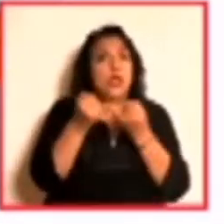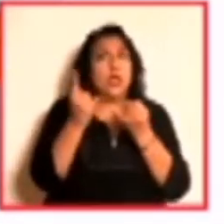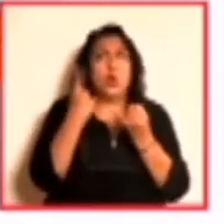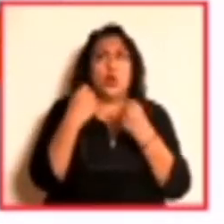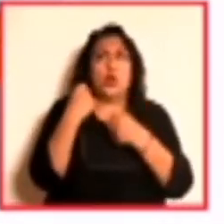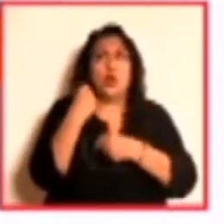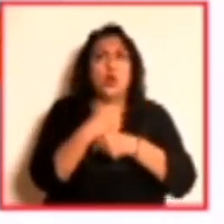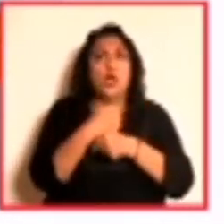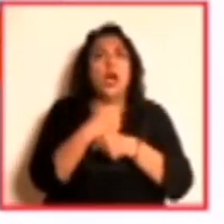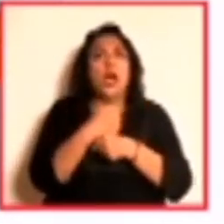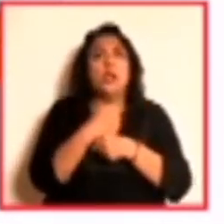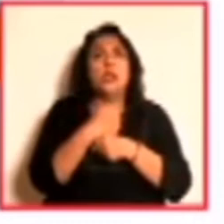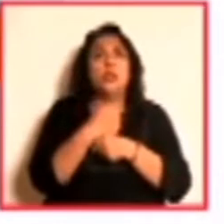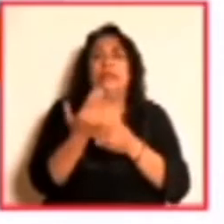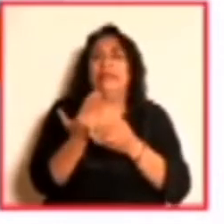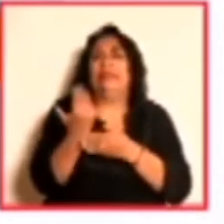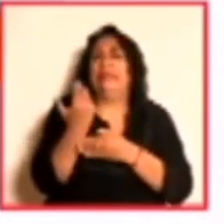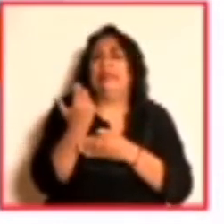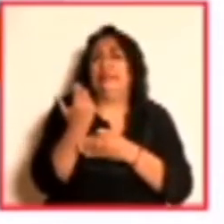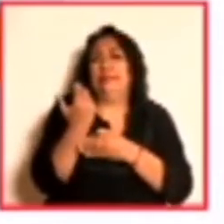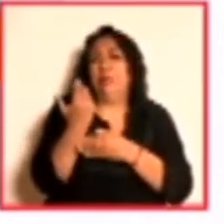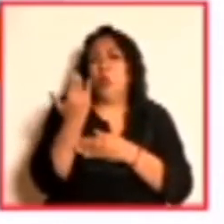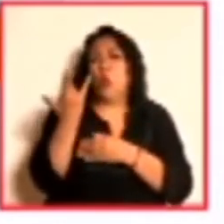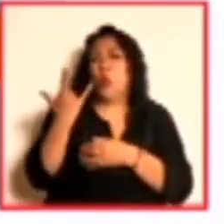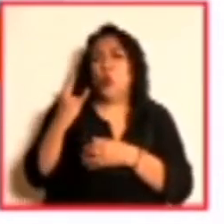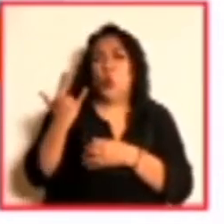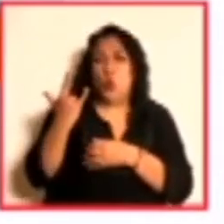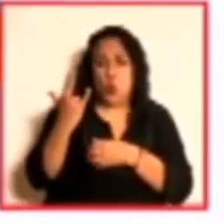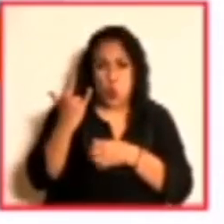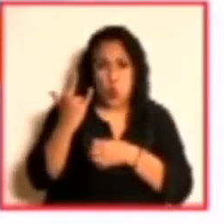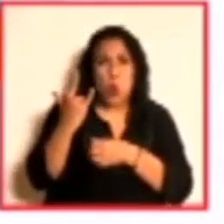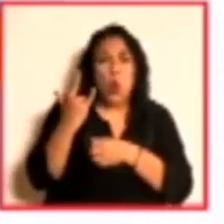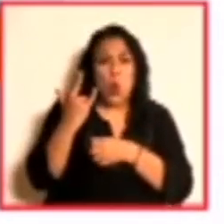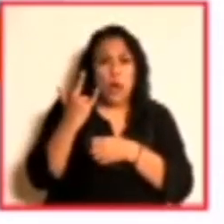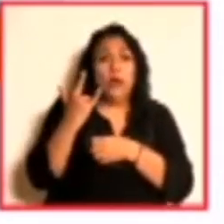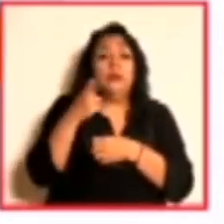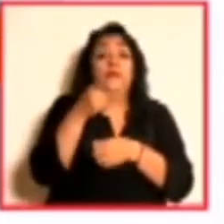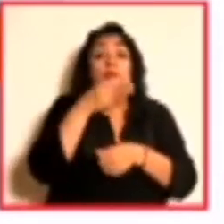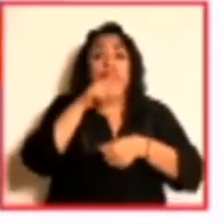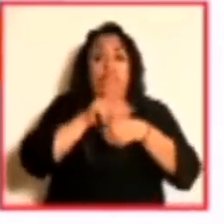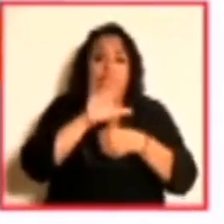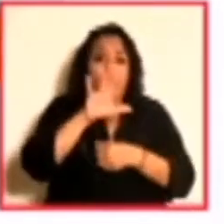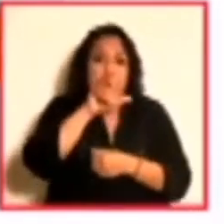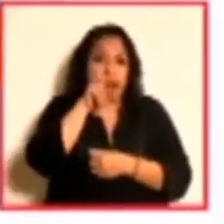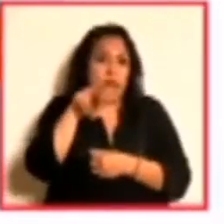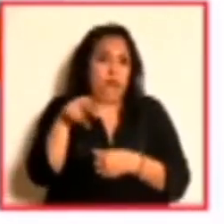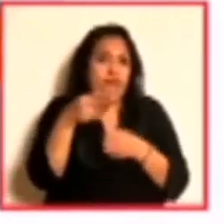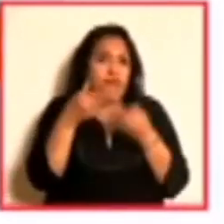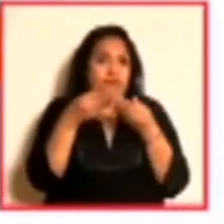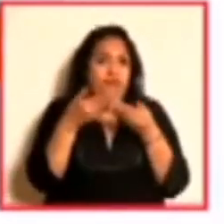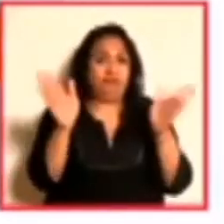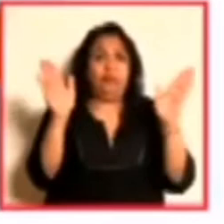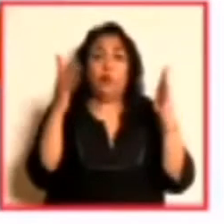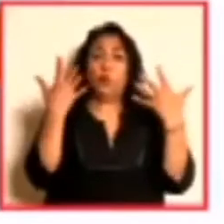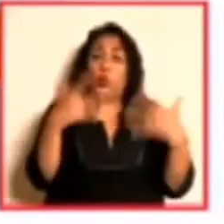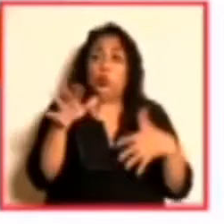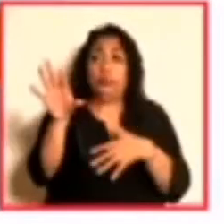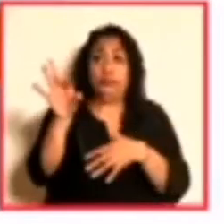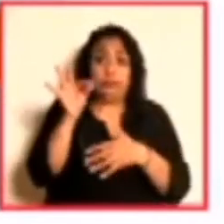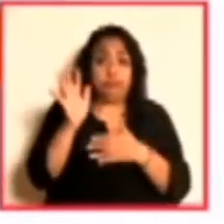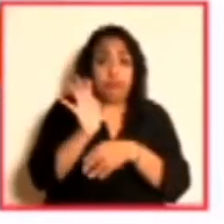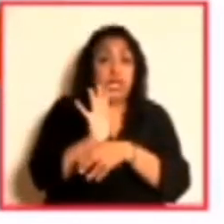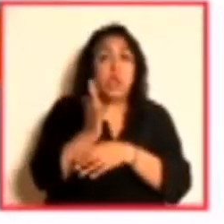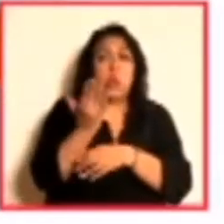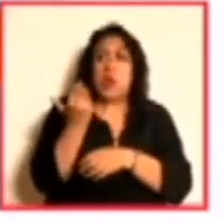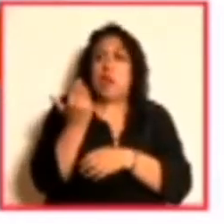pasado, este julio pasado, el Festival de Cannes. O sea que pues tenemos una película que